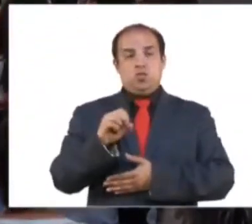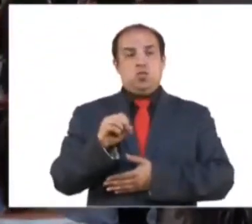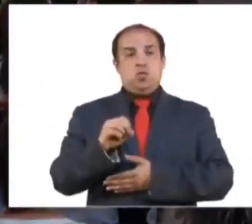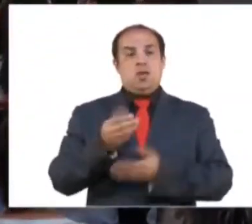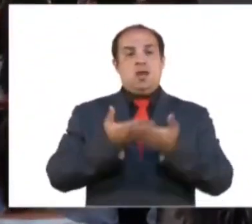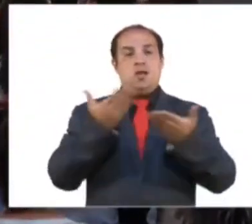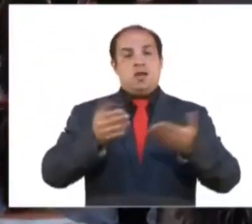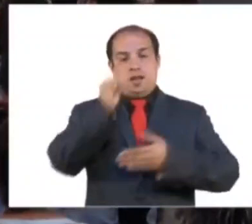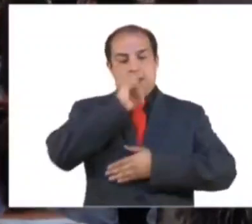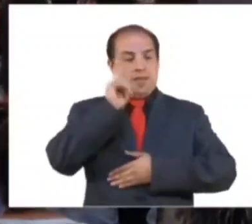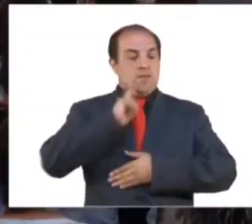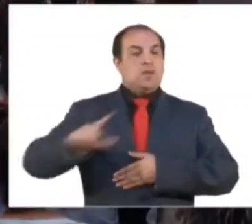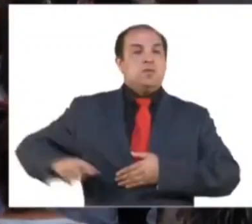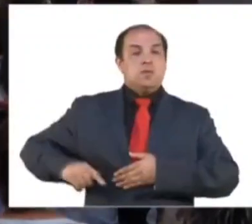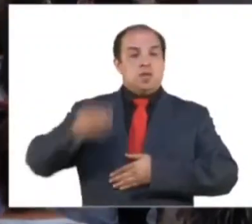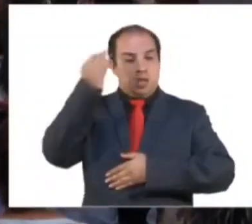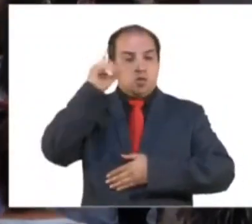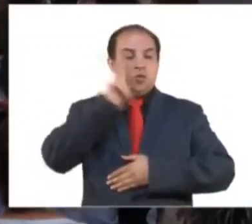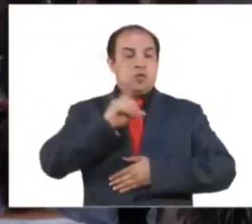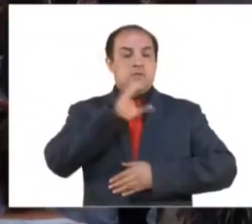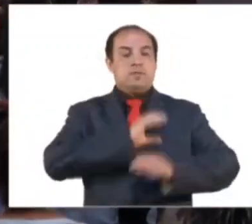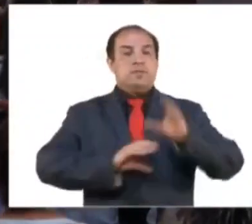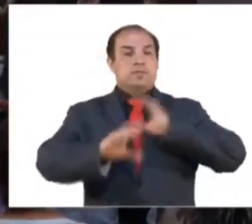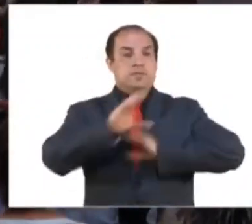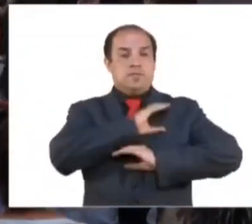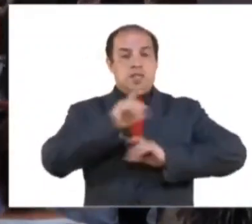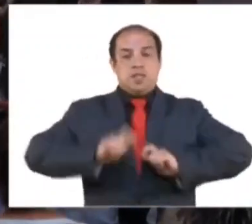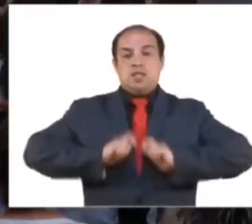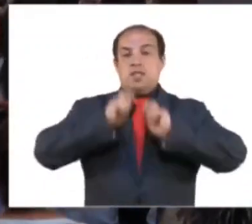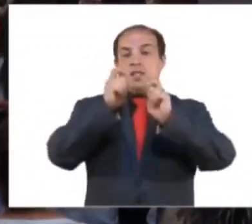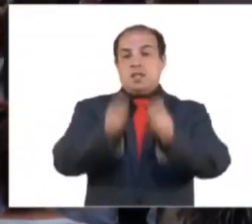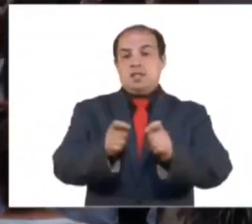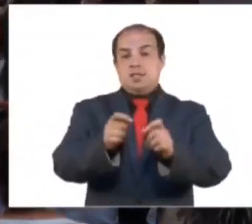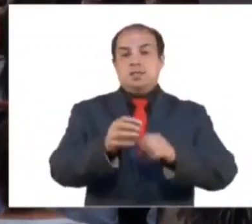de gobierno, la doctora Claudia Sheinbaum Pardo, llevará a cabo